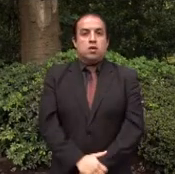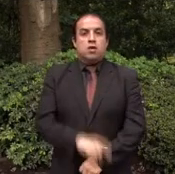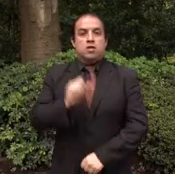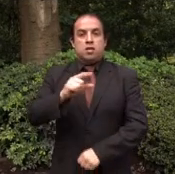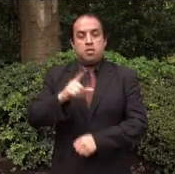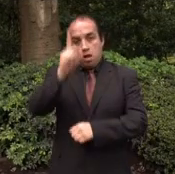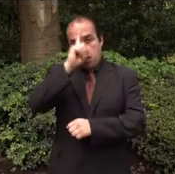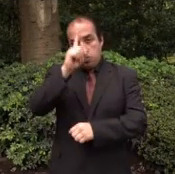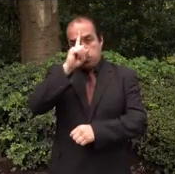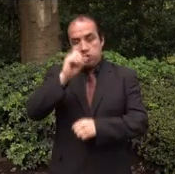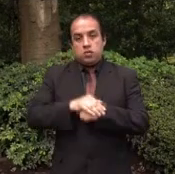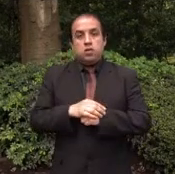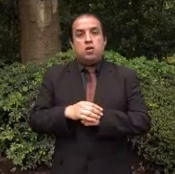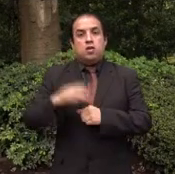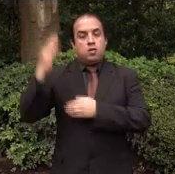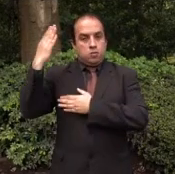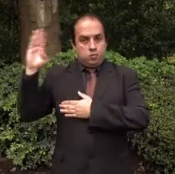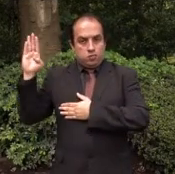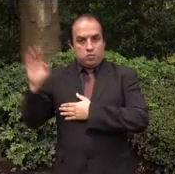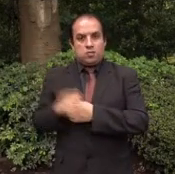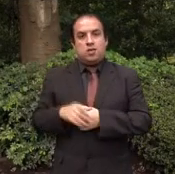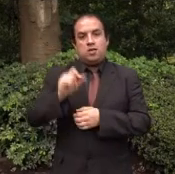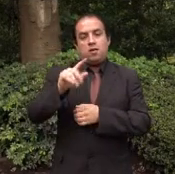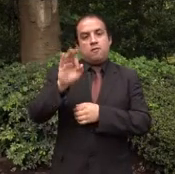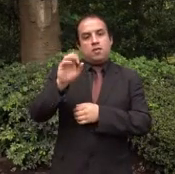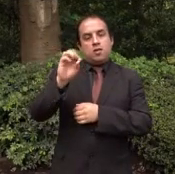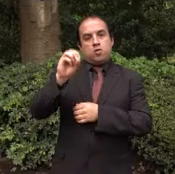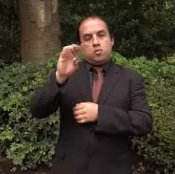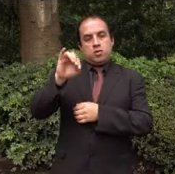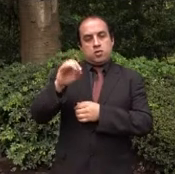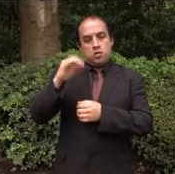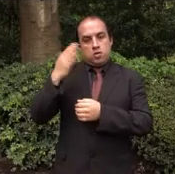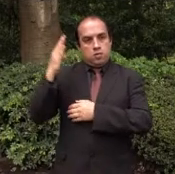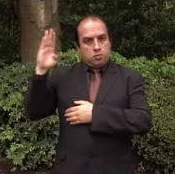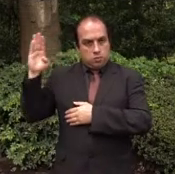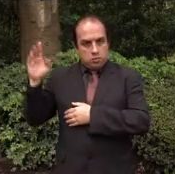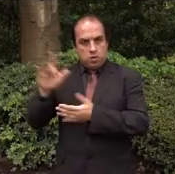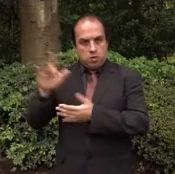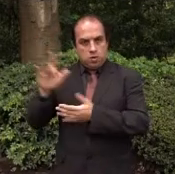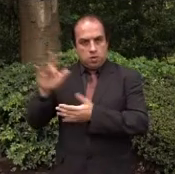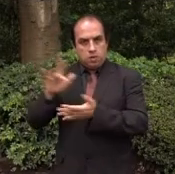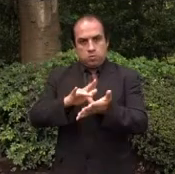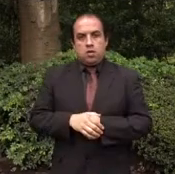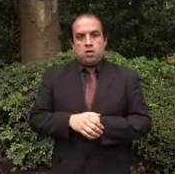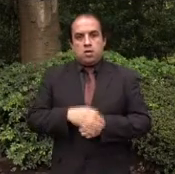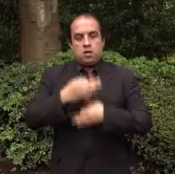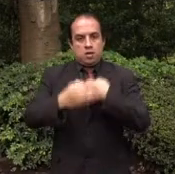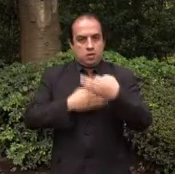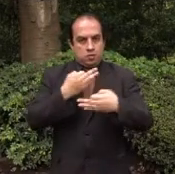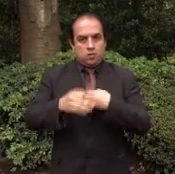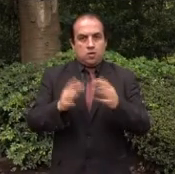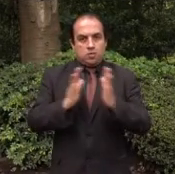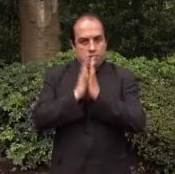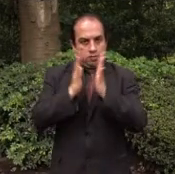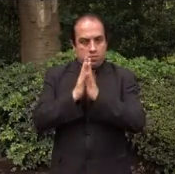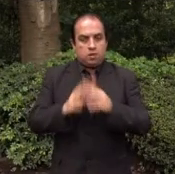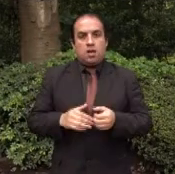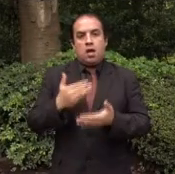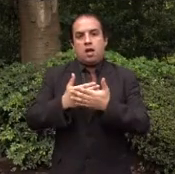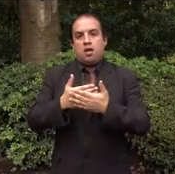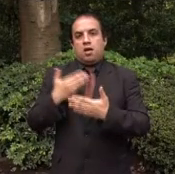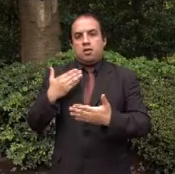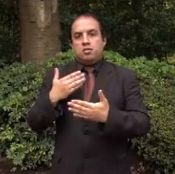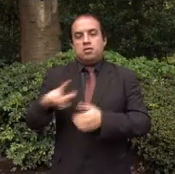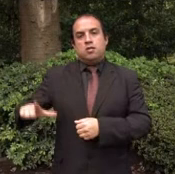Consejo Rector del Bosque y Fideicomiso ProBosque, que significa el apoyo ciudadano a un proyecto que es de todos. Antes del gobierno